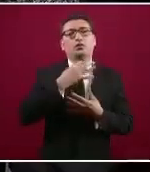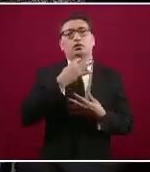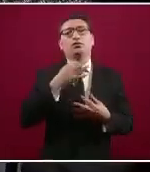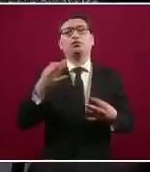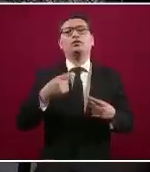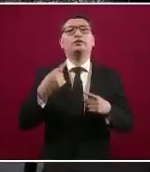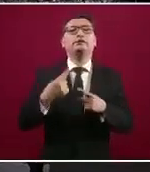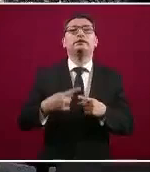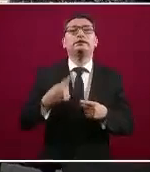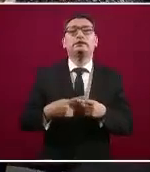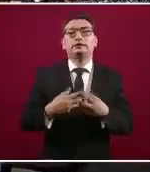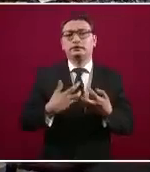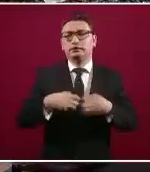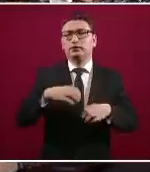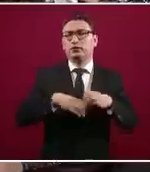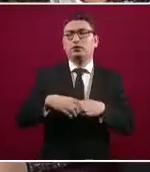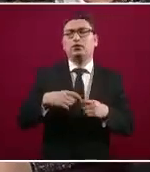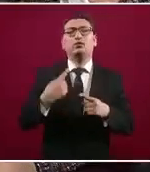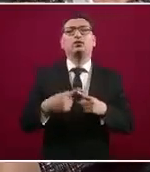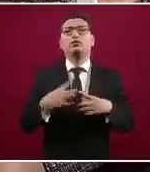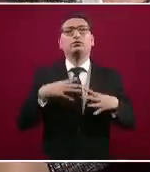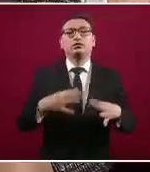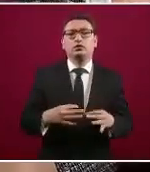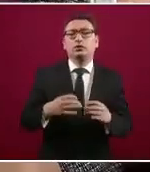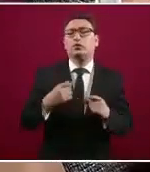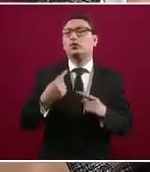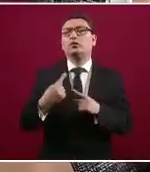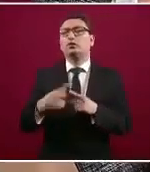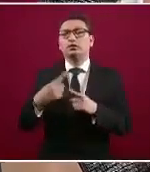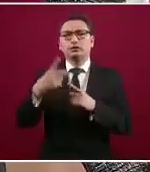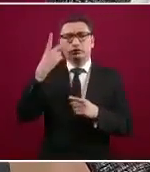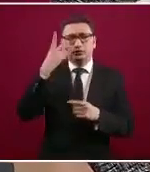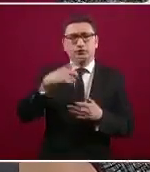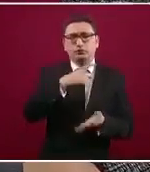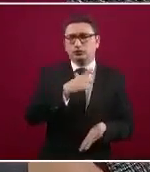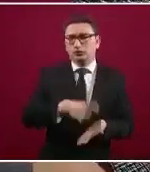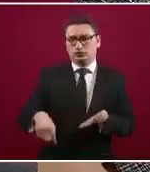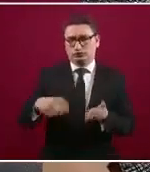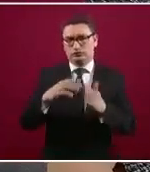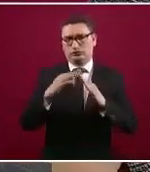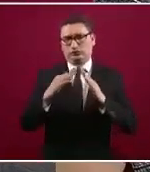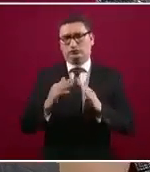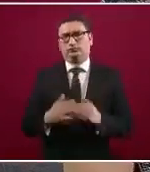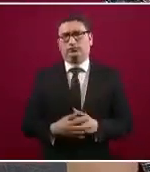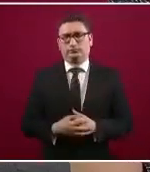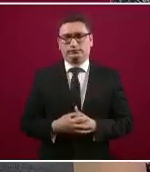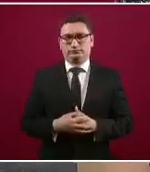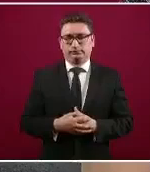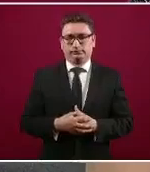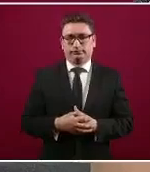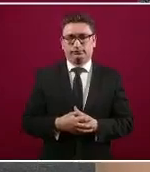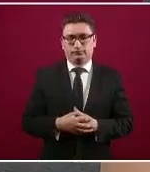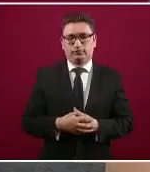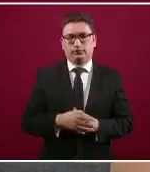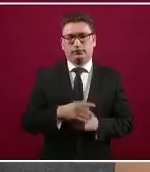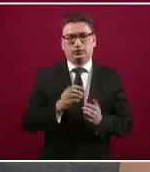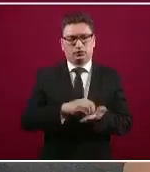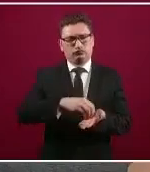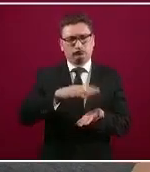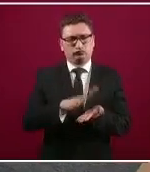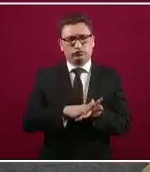empresa, qué fundación o qué persona fue la que adquirió la casa, para que quede